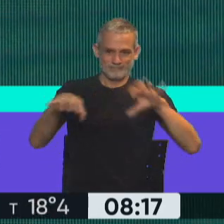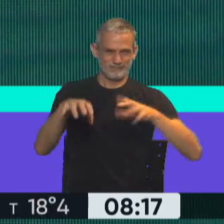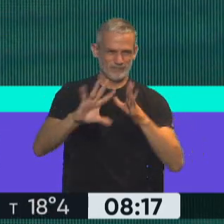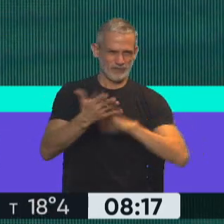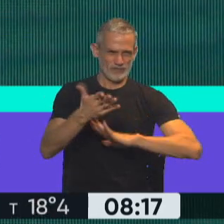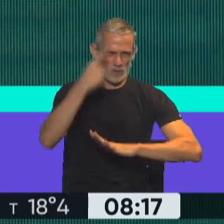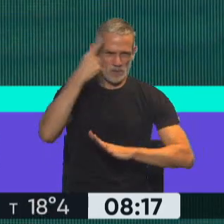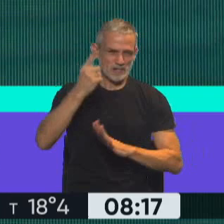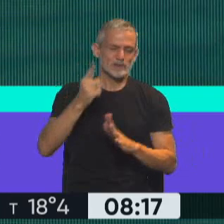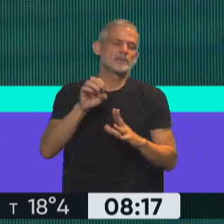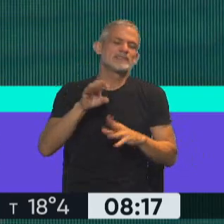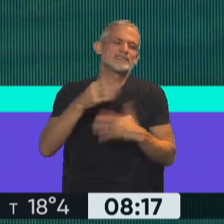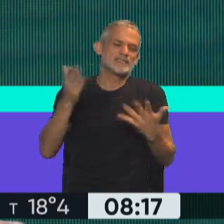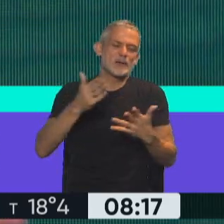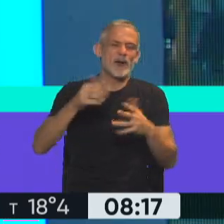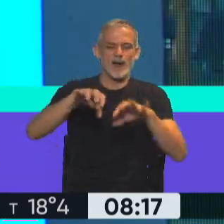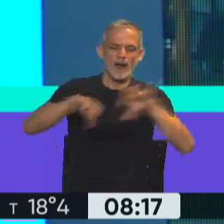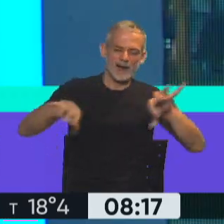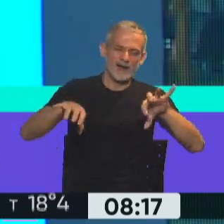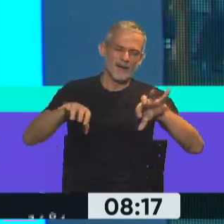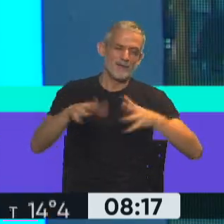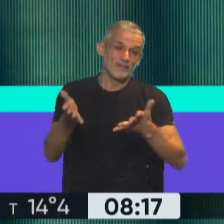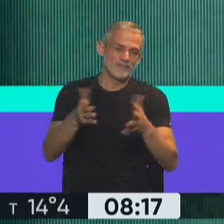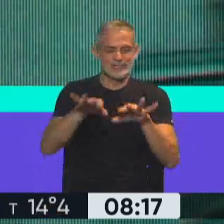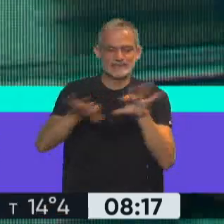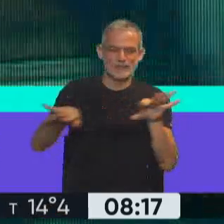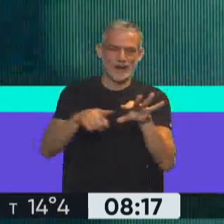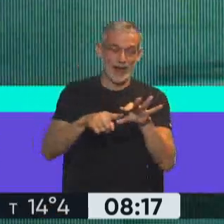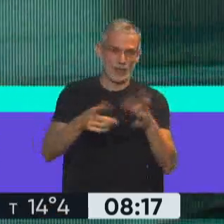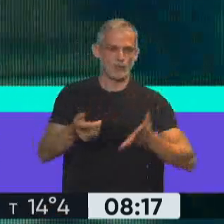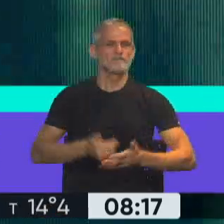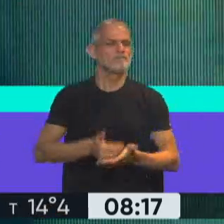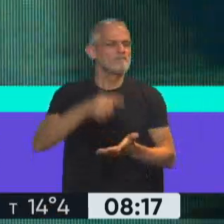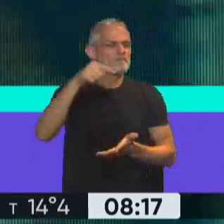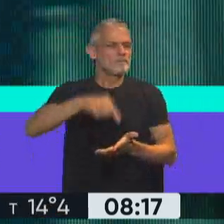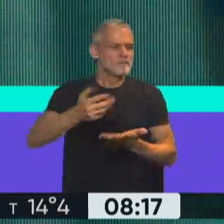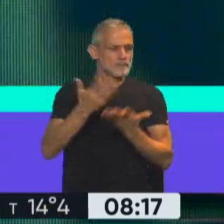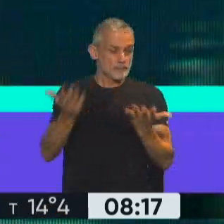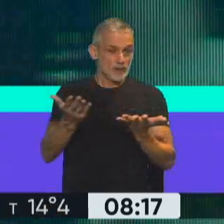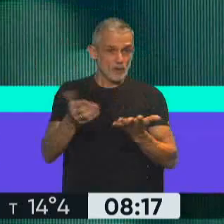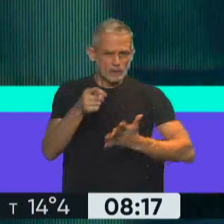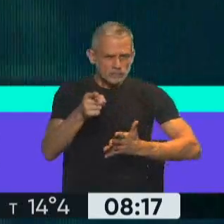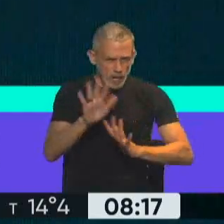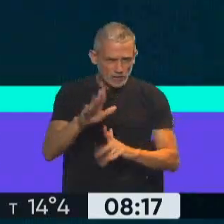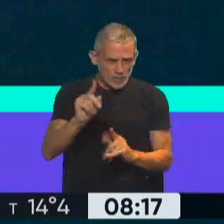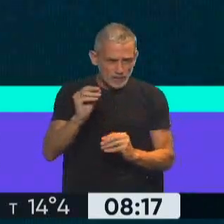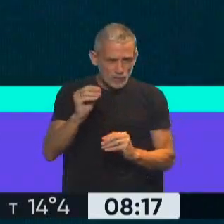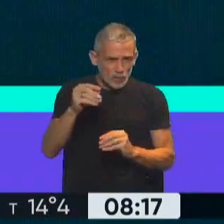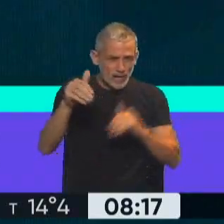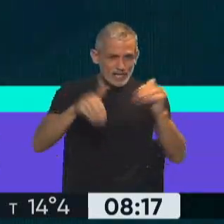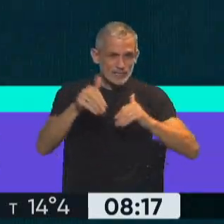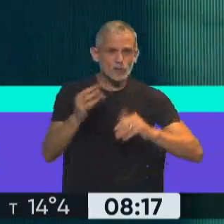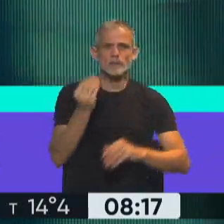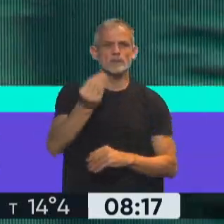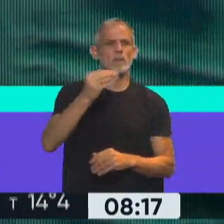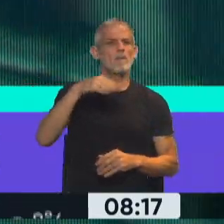¿no? Lo que denominamos, si querés, la grieta, entre un lugar y otro. Ahora, ¿es eso lo que pasó en esta elección con la aparición